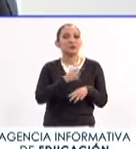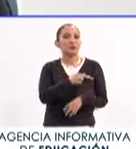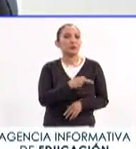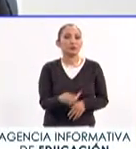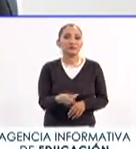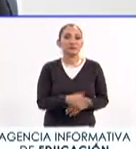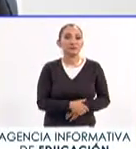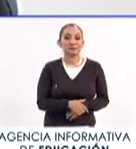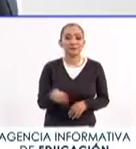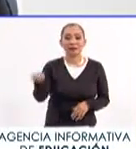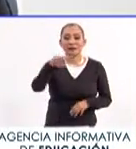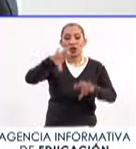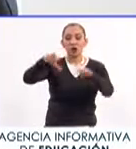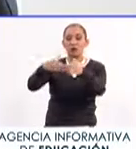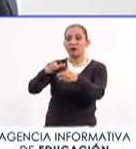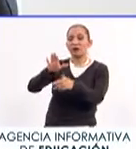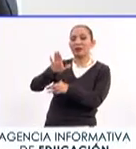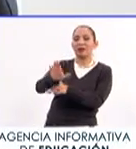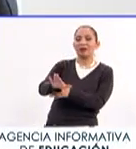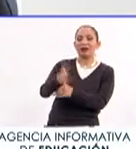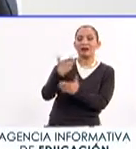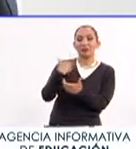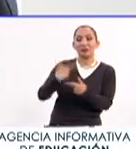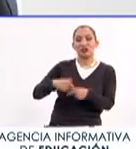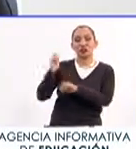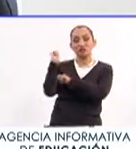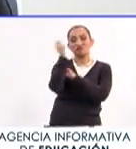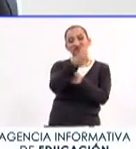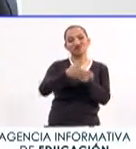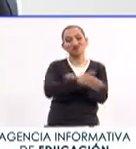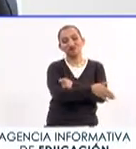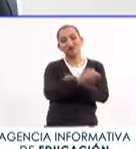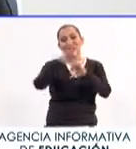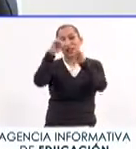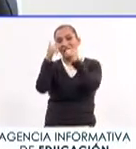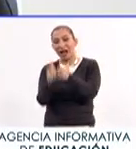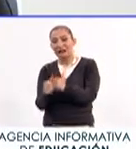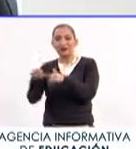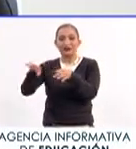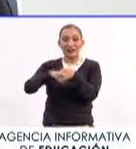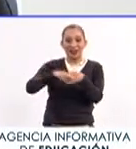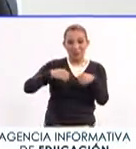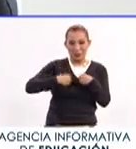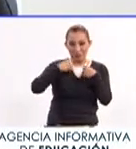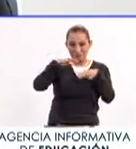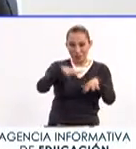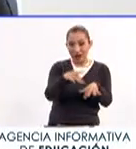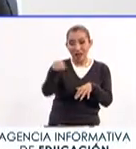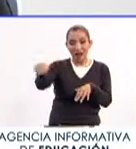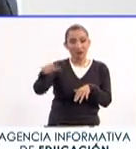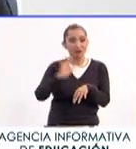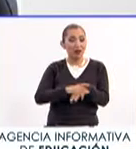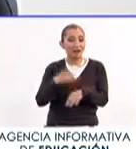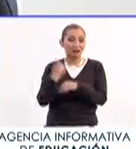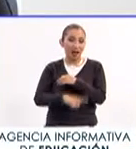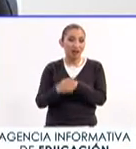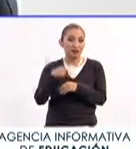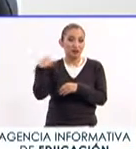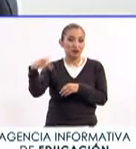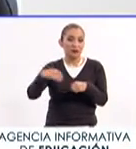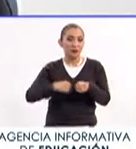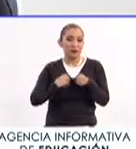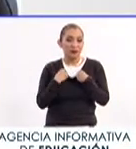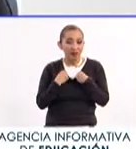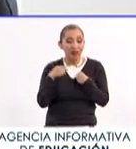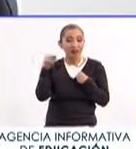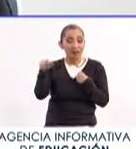pobres. Esas comunidades de pescadores artesanales, costeros, esos van a ser los más afectados y